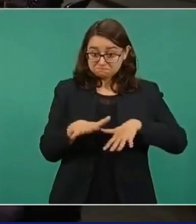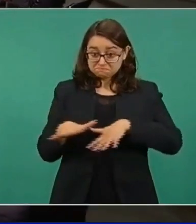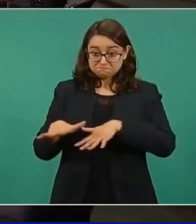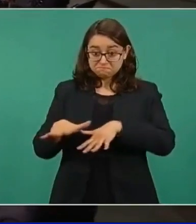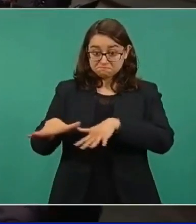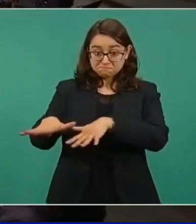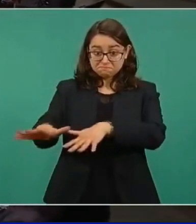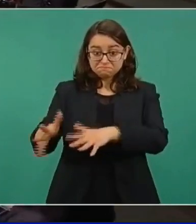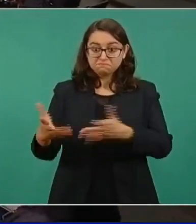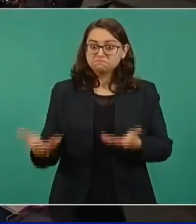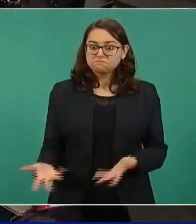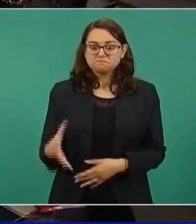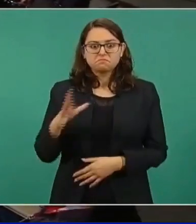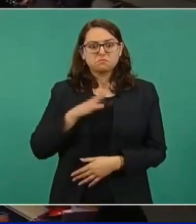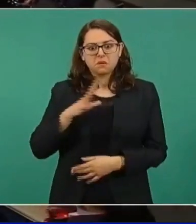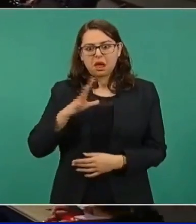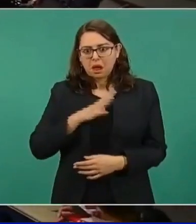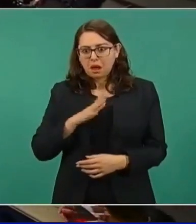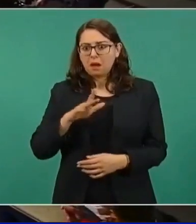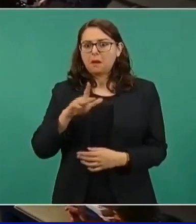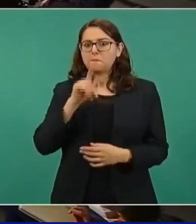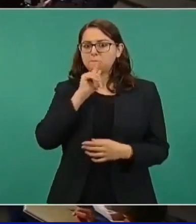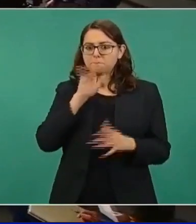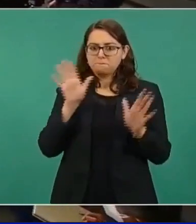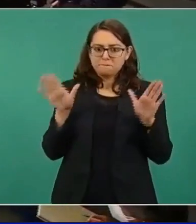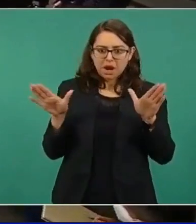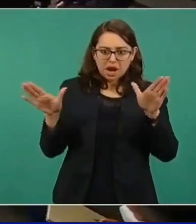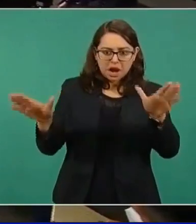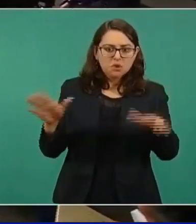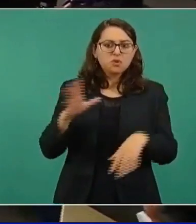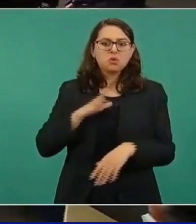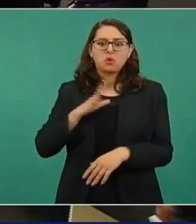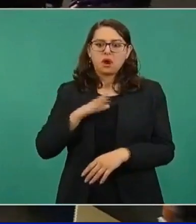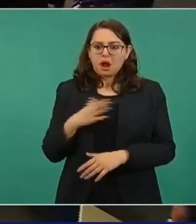ahí hay pájaros, ahí hay pescado.